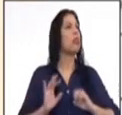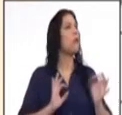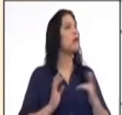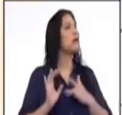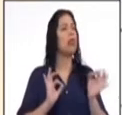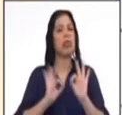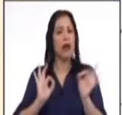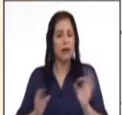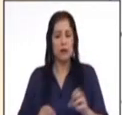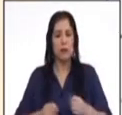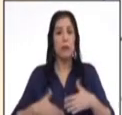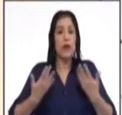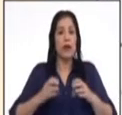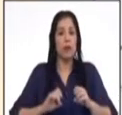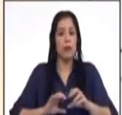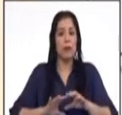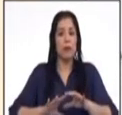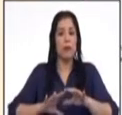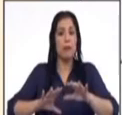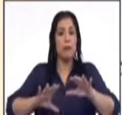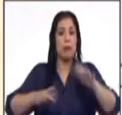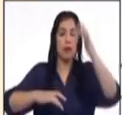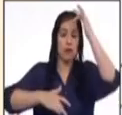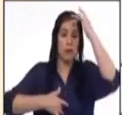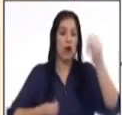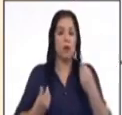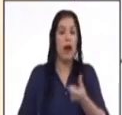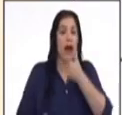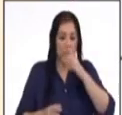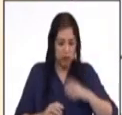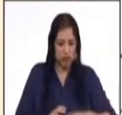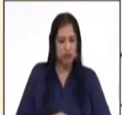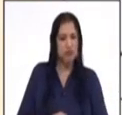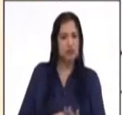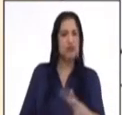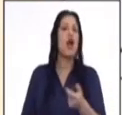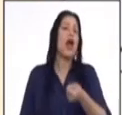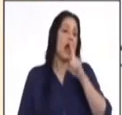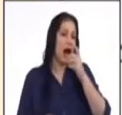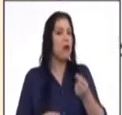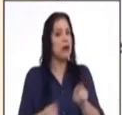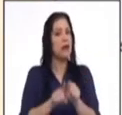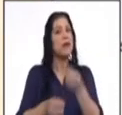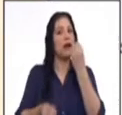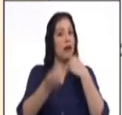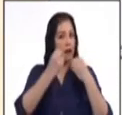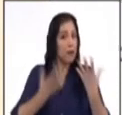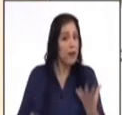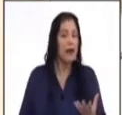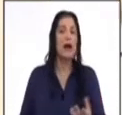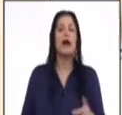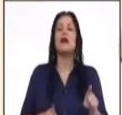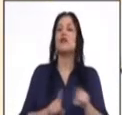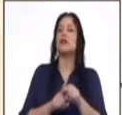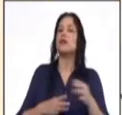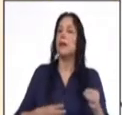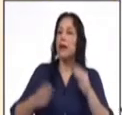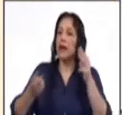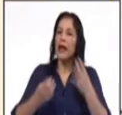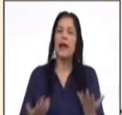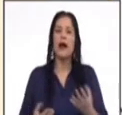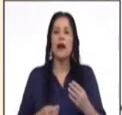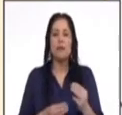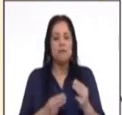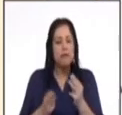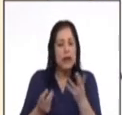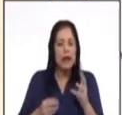difundiese el cólera rápidamente a través del desagüe, el agua y los alimentos. De esta manera, la estrategia